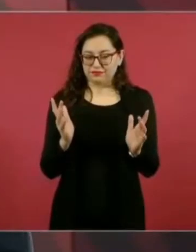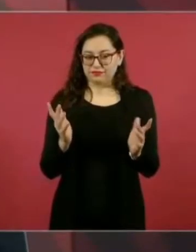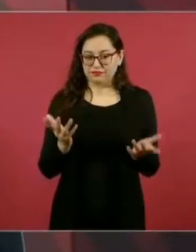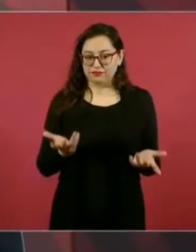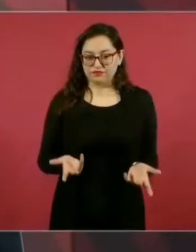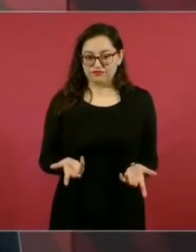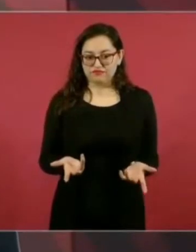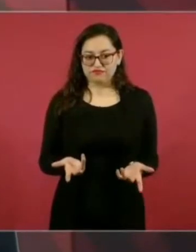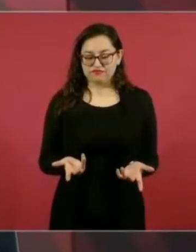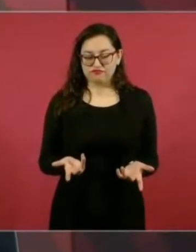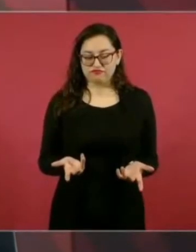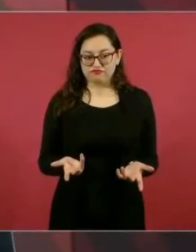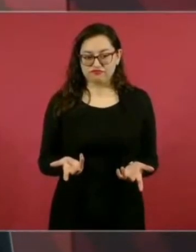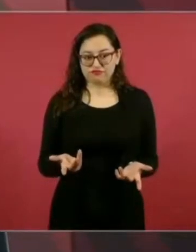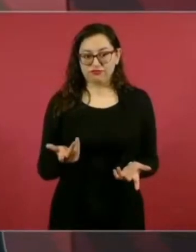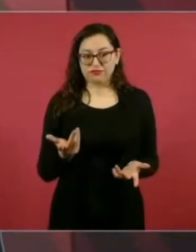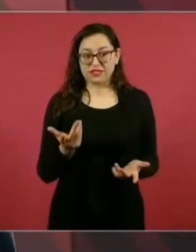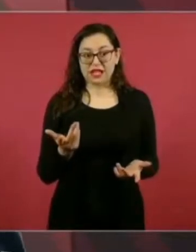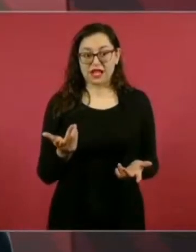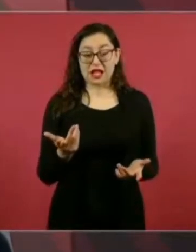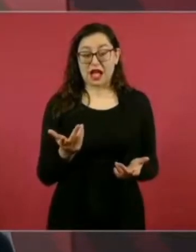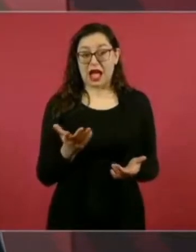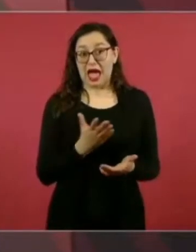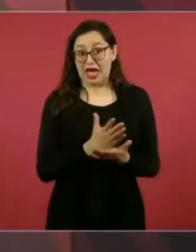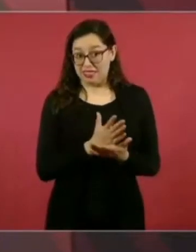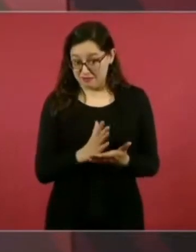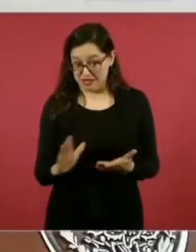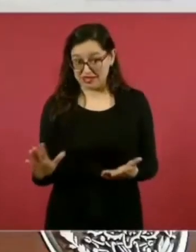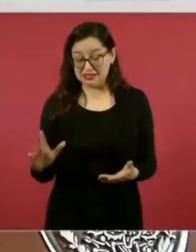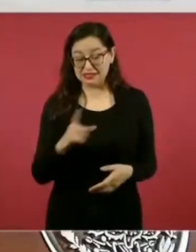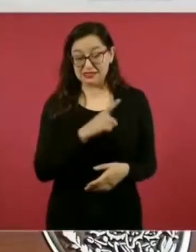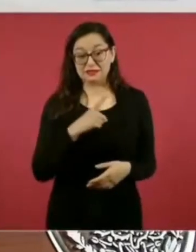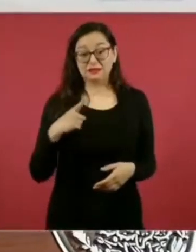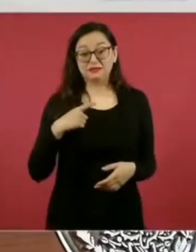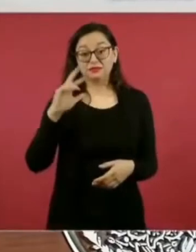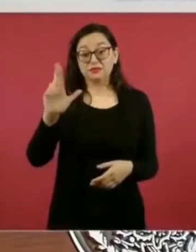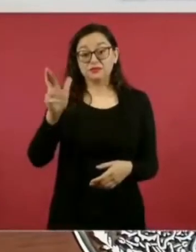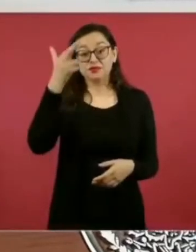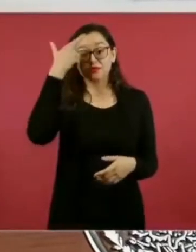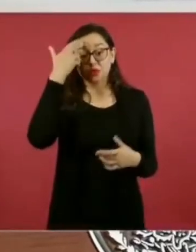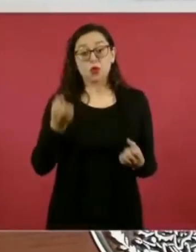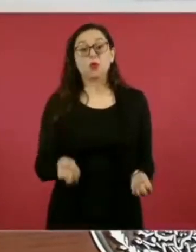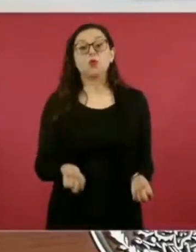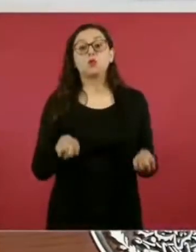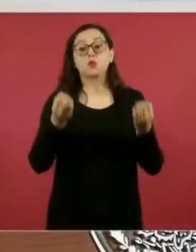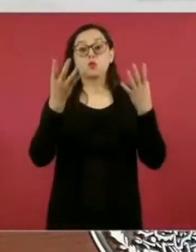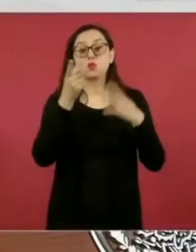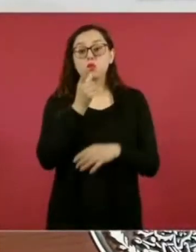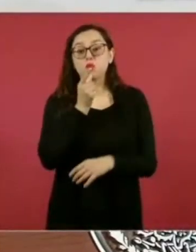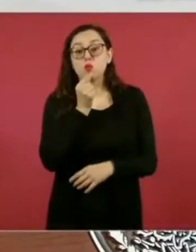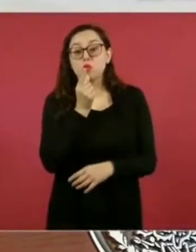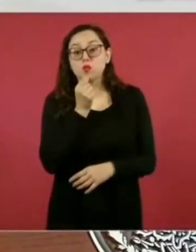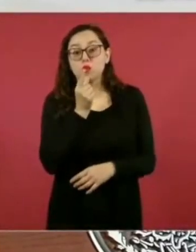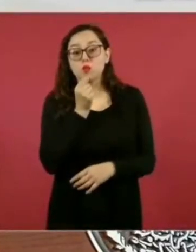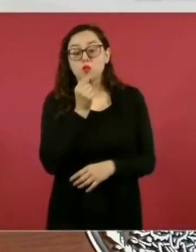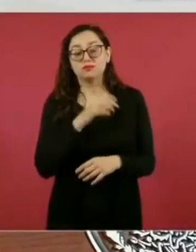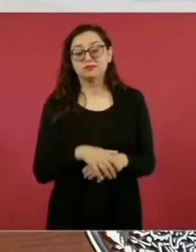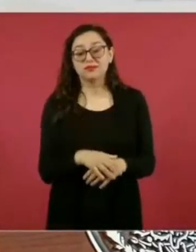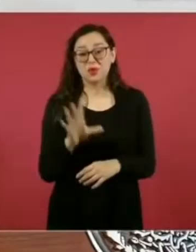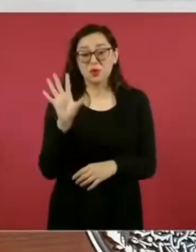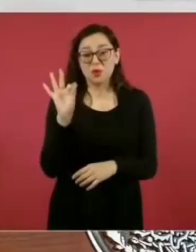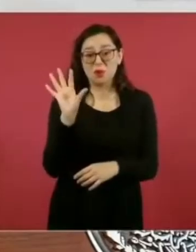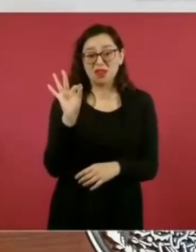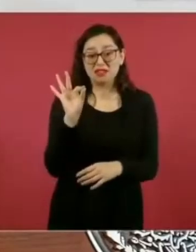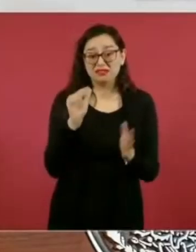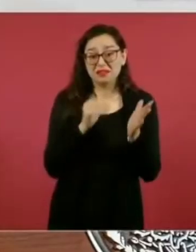no hay que olvidar que en su mejor momento llegaron a tener 40,000 elementos y la mitad